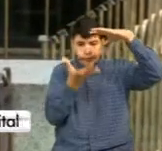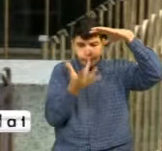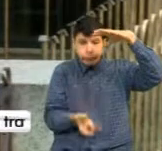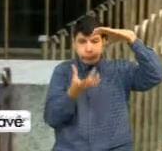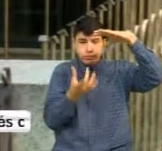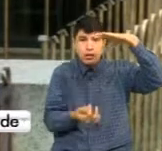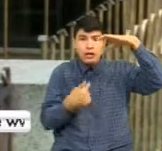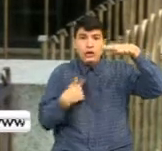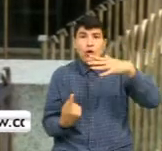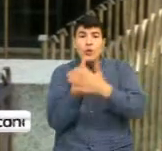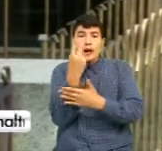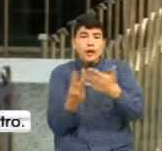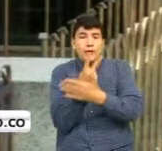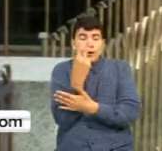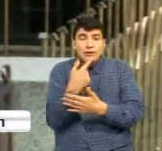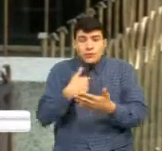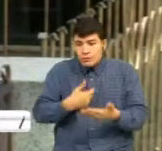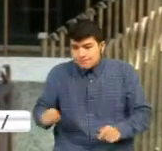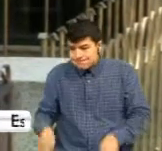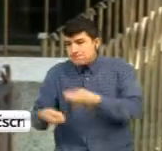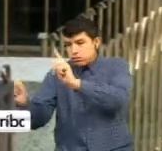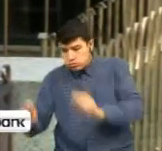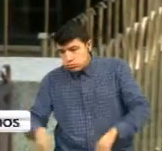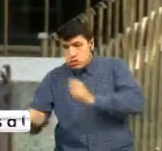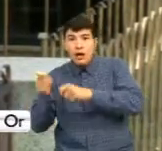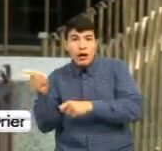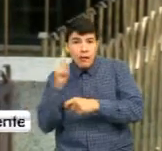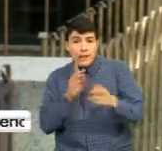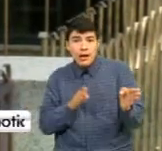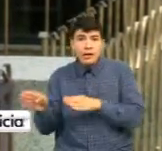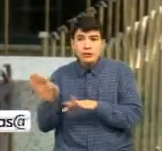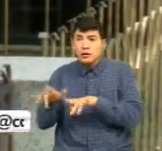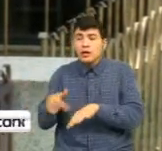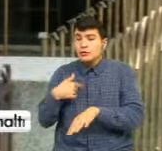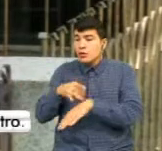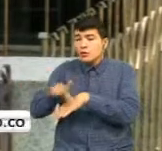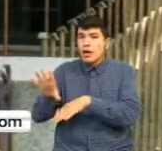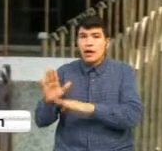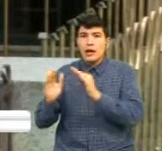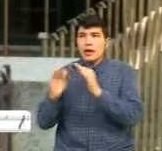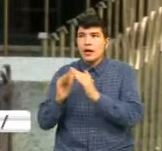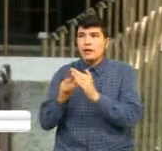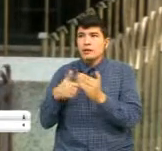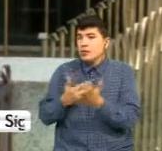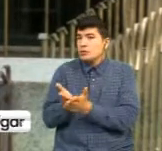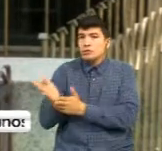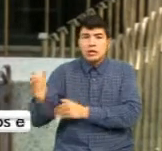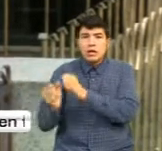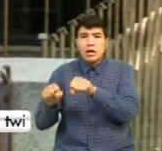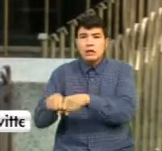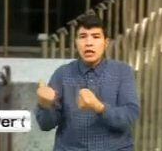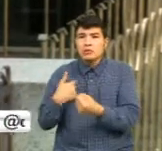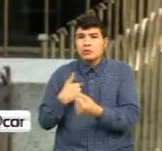inunda la casa se menuda la vivienda y supuestamente lo que pretende planeación es que yo lo deje tal y cual como estaba como quien dice que siga con el daño y